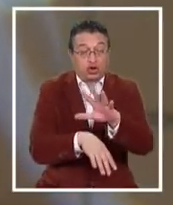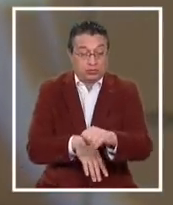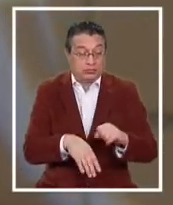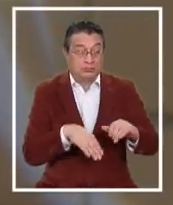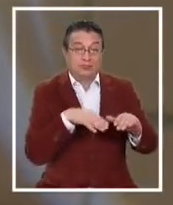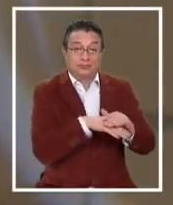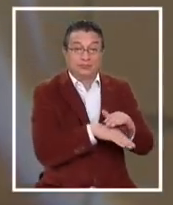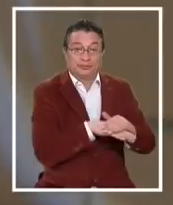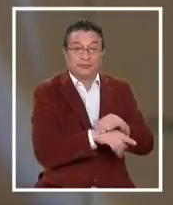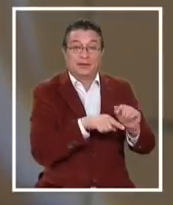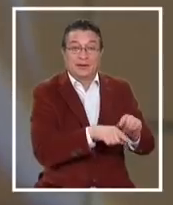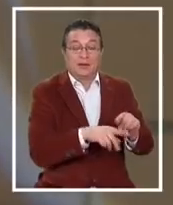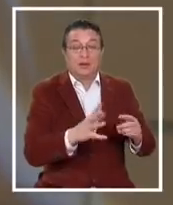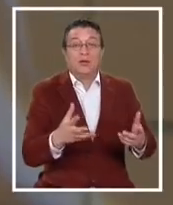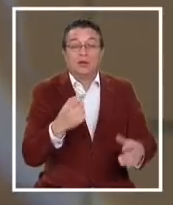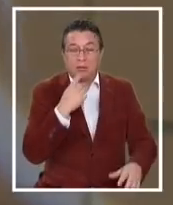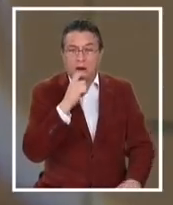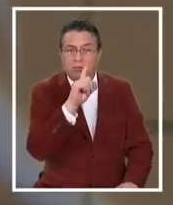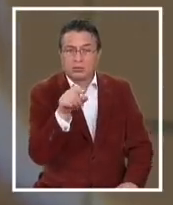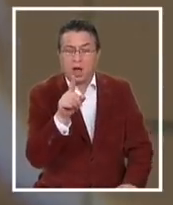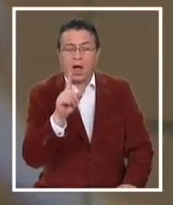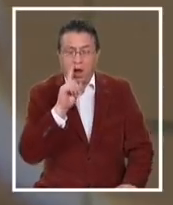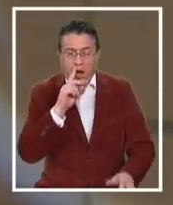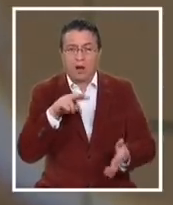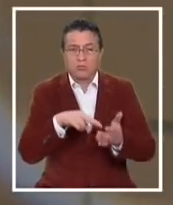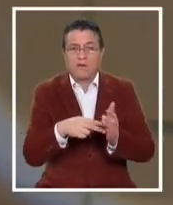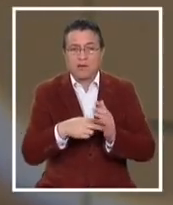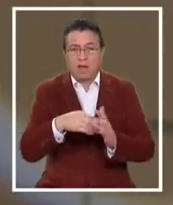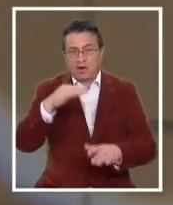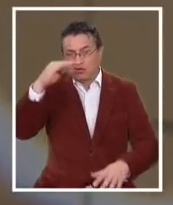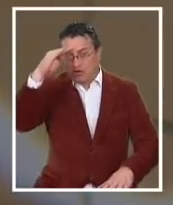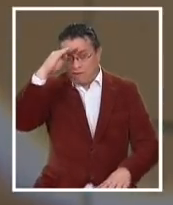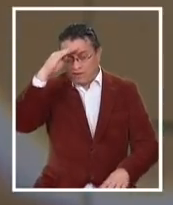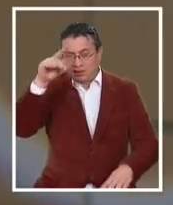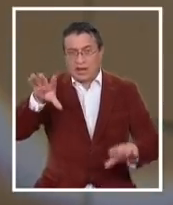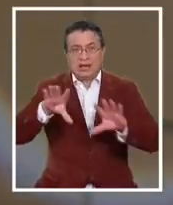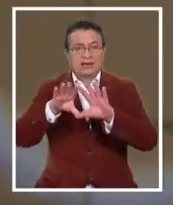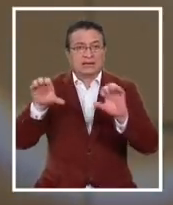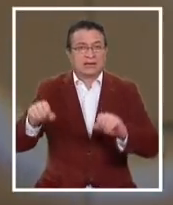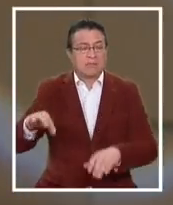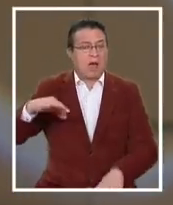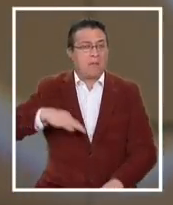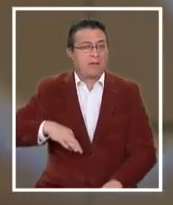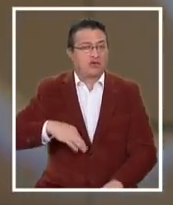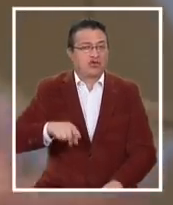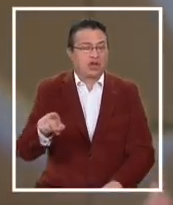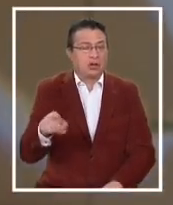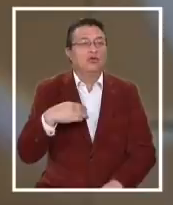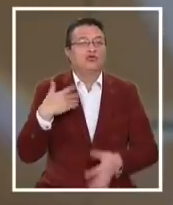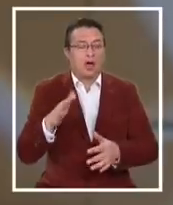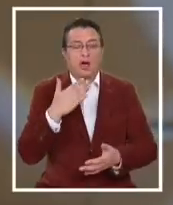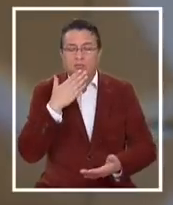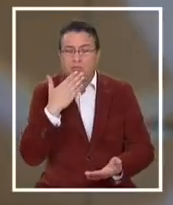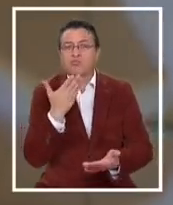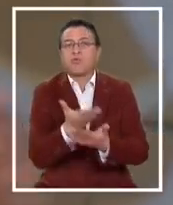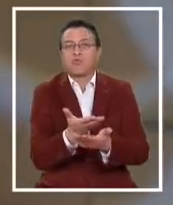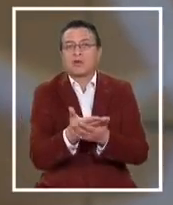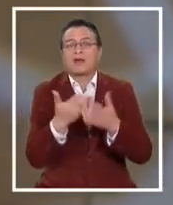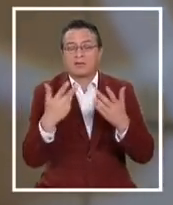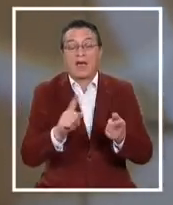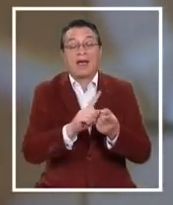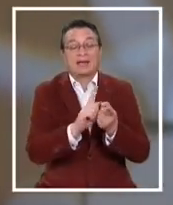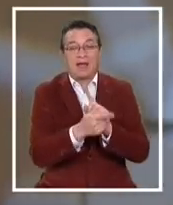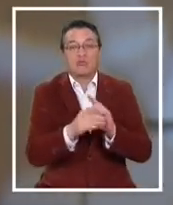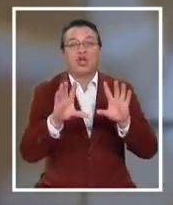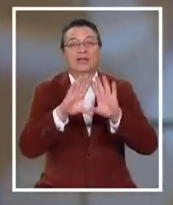uno podría hacerse también es, bueno, tenemos un problema también de confianza con el sistema previsional. Nosotros hemos hecho propuestas hace harto rato respecto de cambiar el